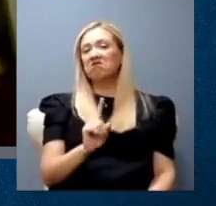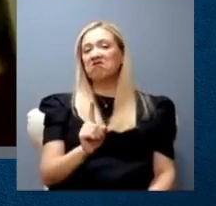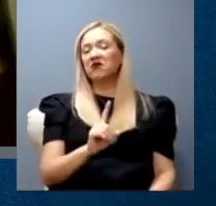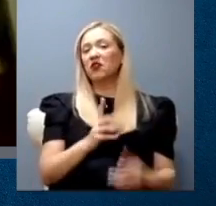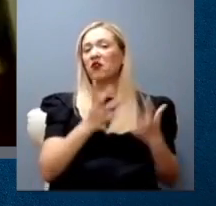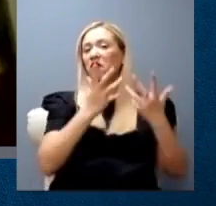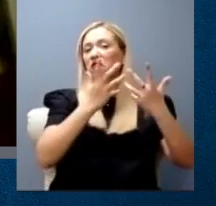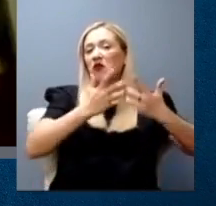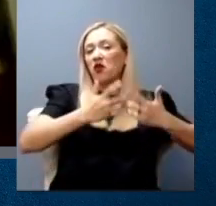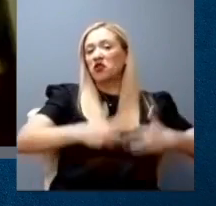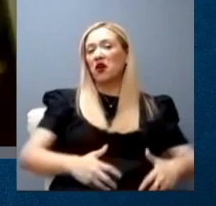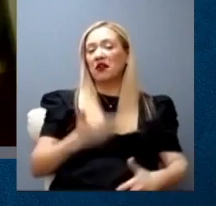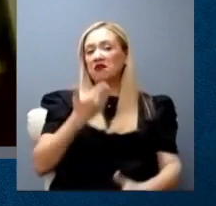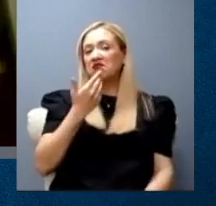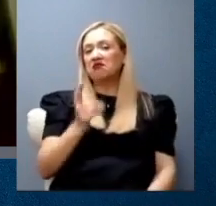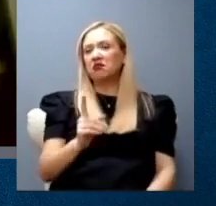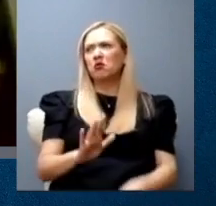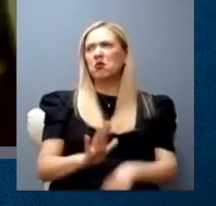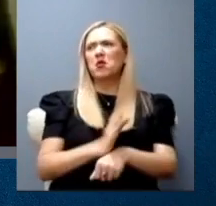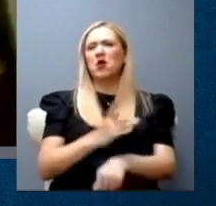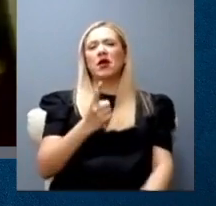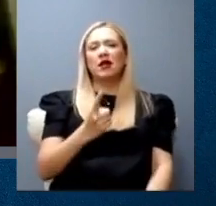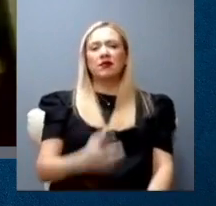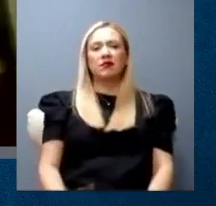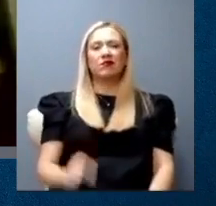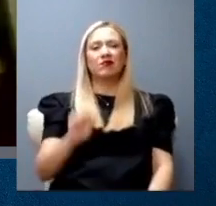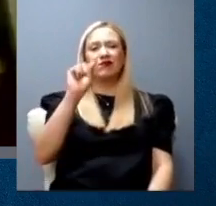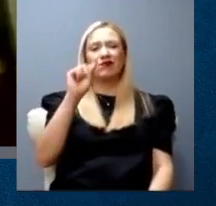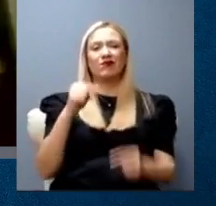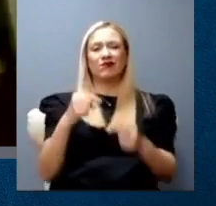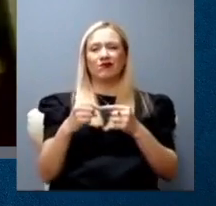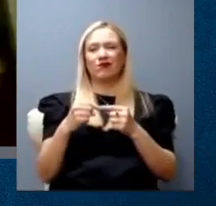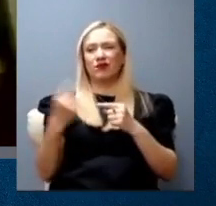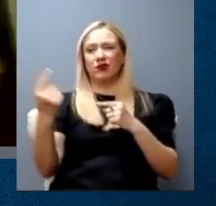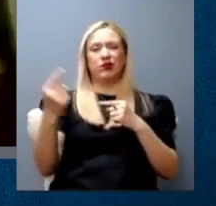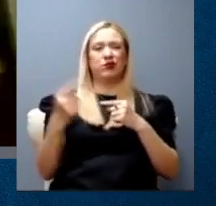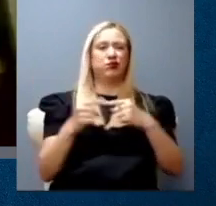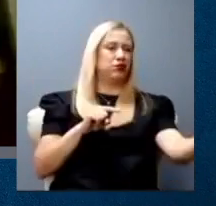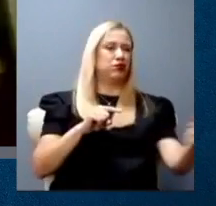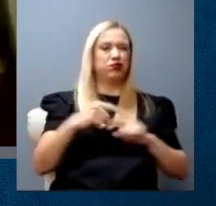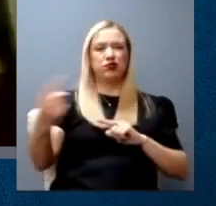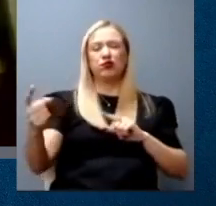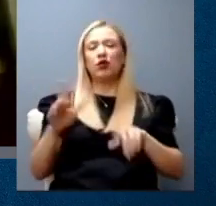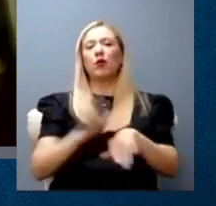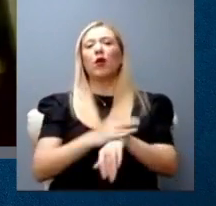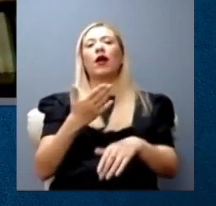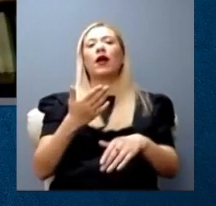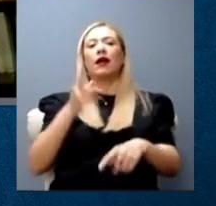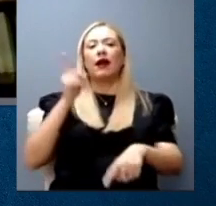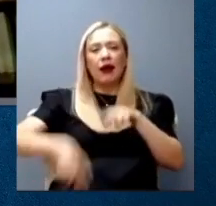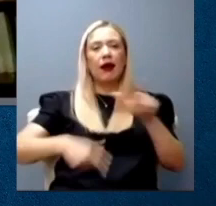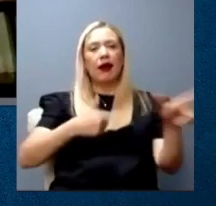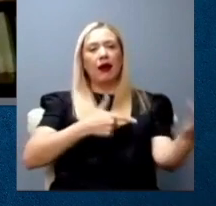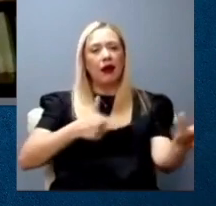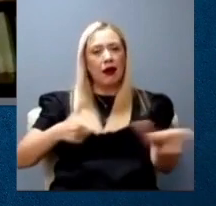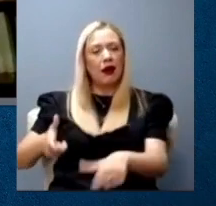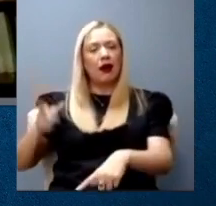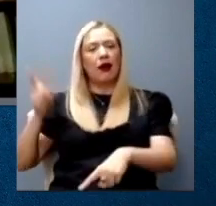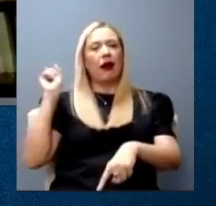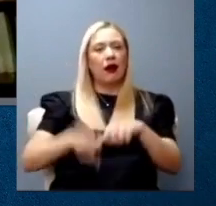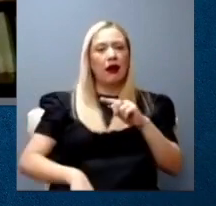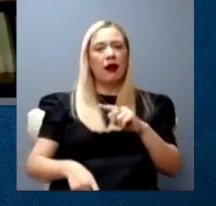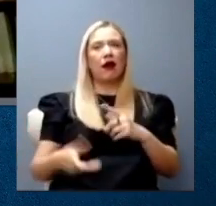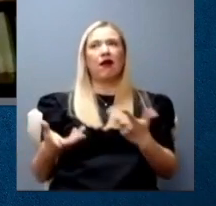precisamente básicamente por las disfunciones del Consejo de Seguridad en la práctica. Pero el segundo